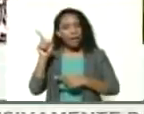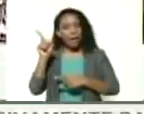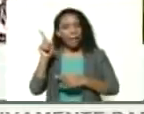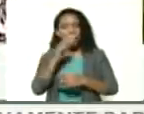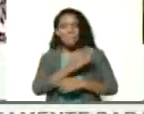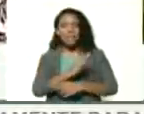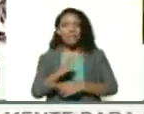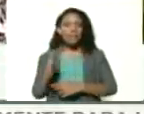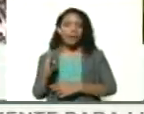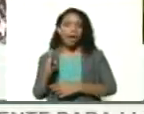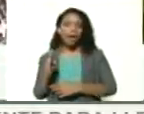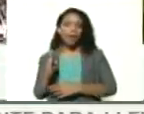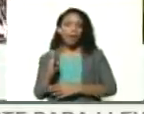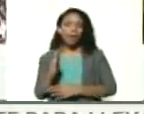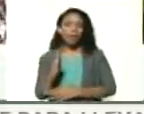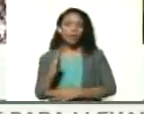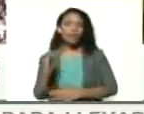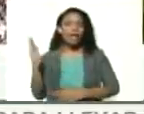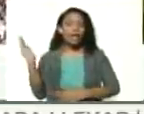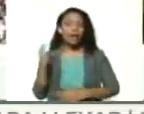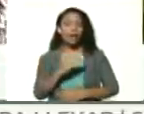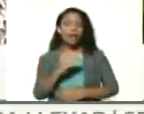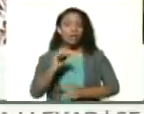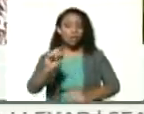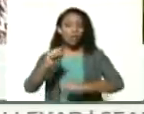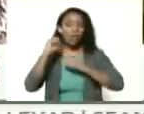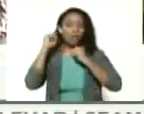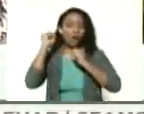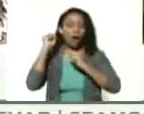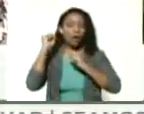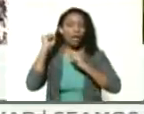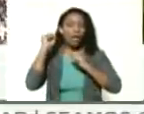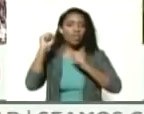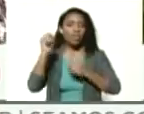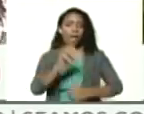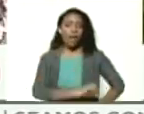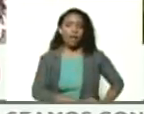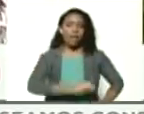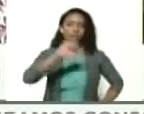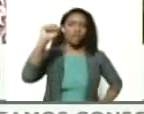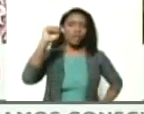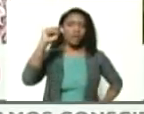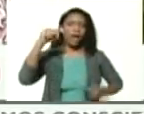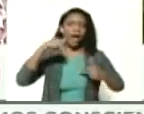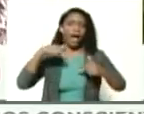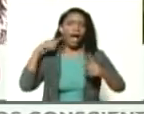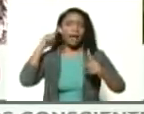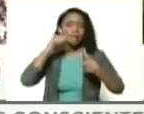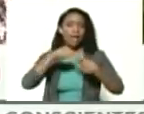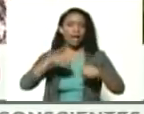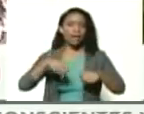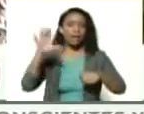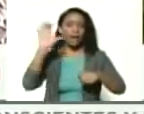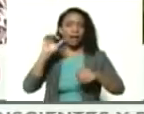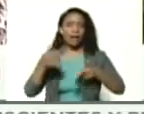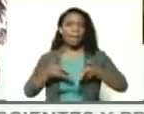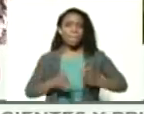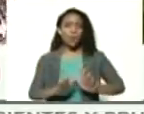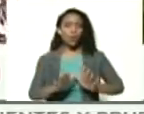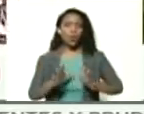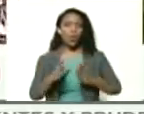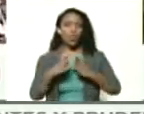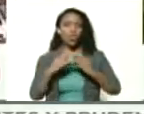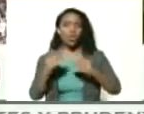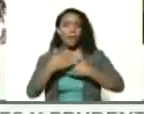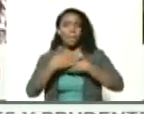este bicentenario del regreso triunfal del Libertador a su ciudad natal, donde se abrieron los balcones,